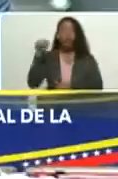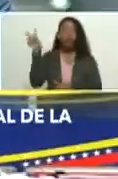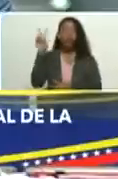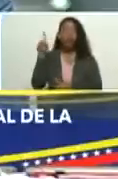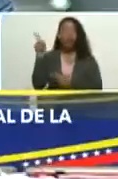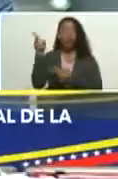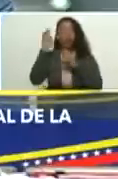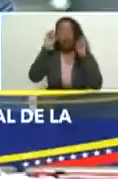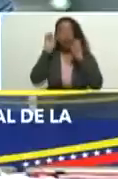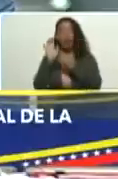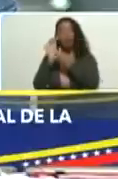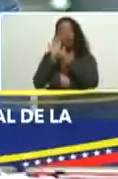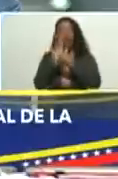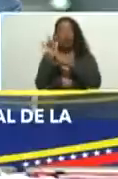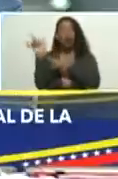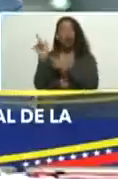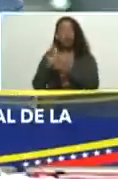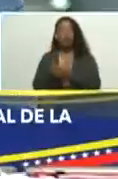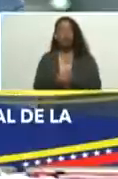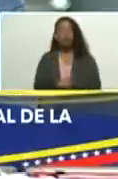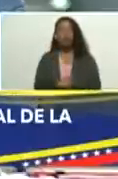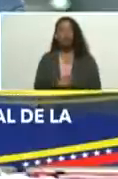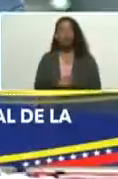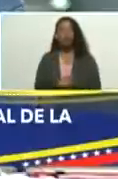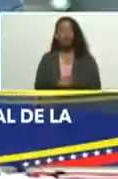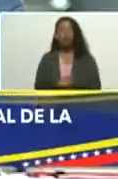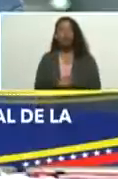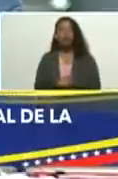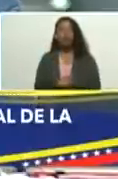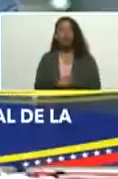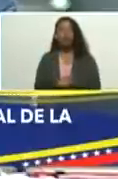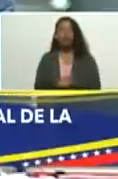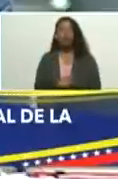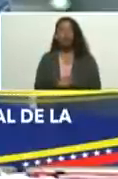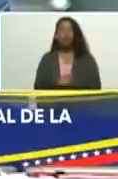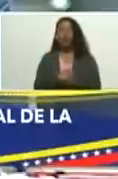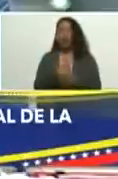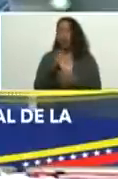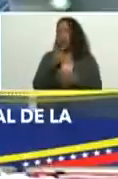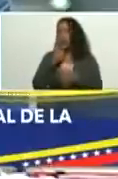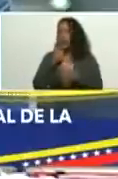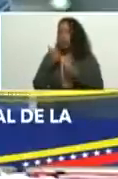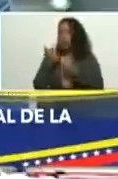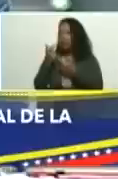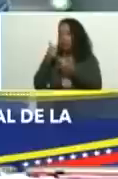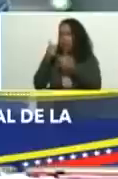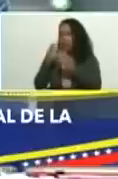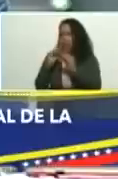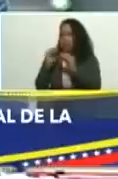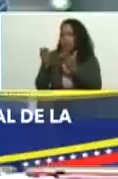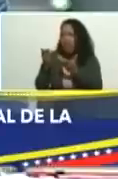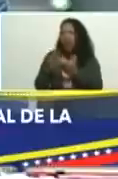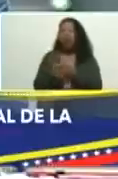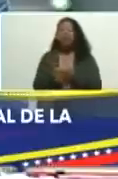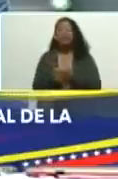Eagle. Black Eagle es que se pronuncia, ¿verdad? Blood Eagle, águila negra,